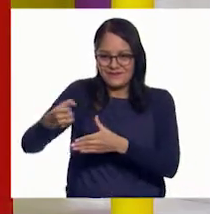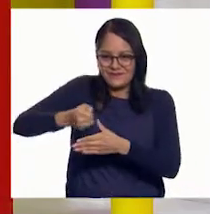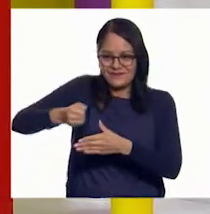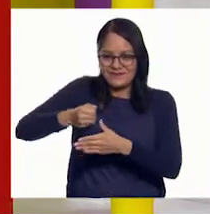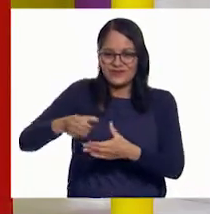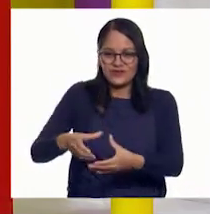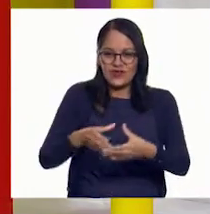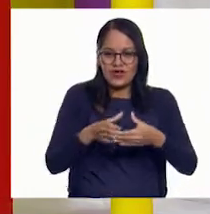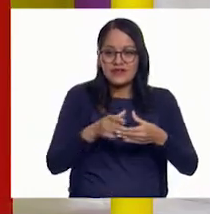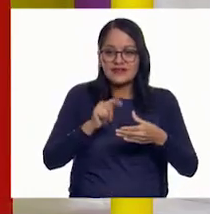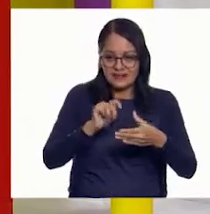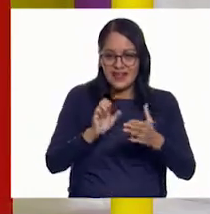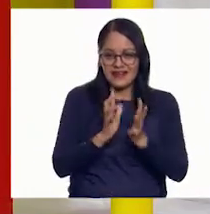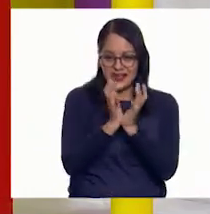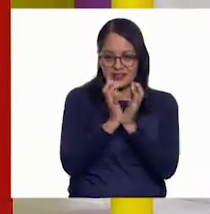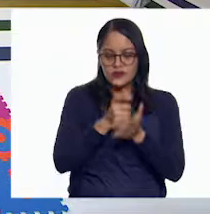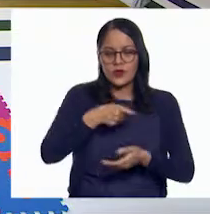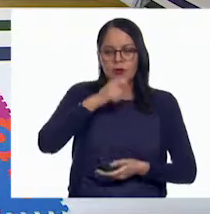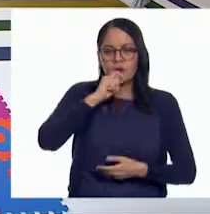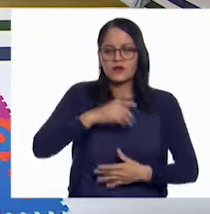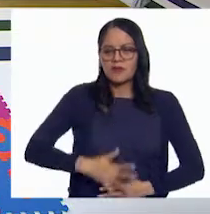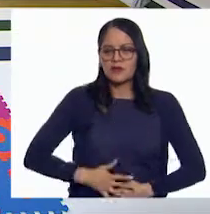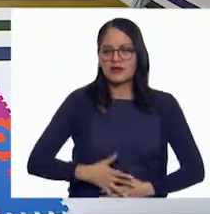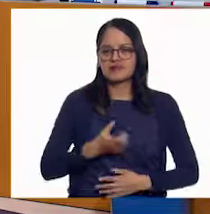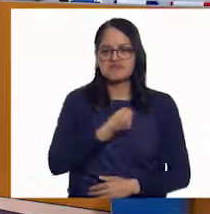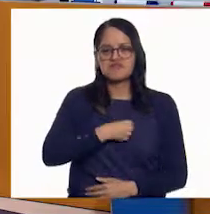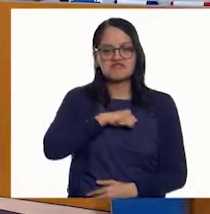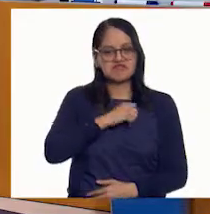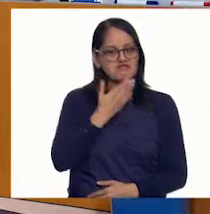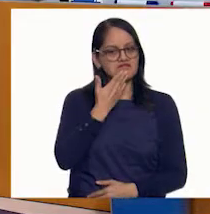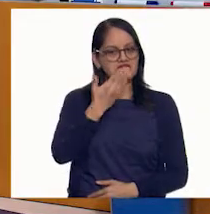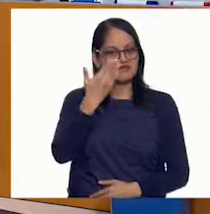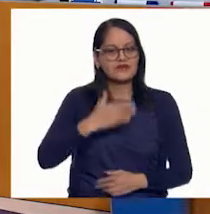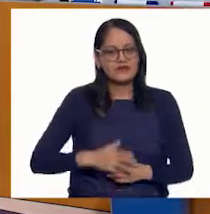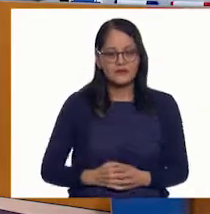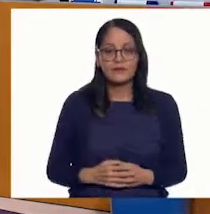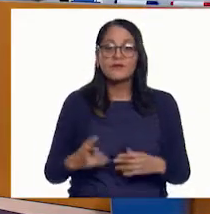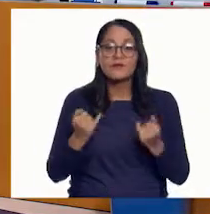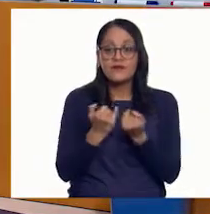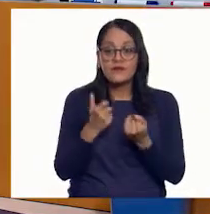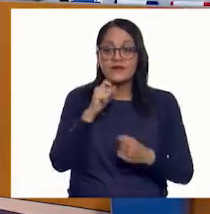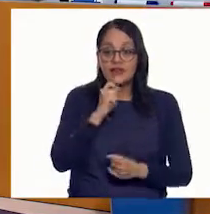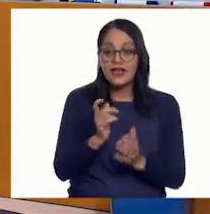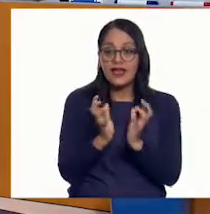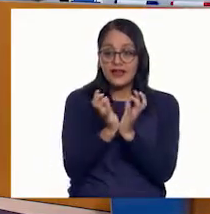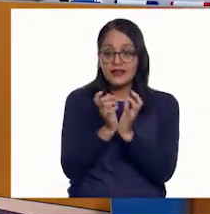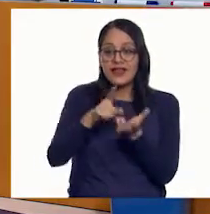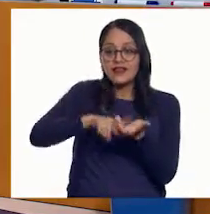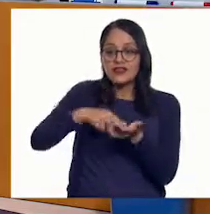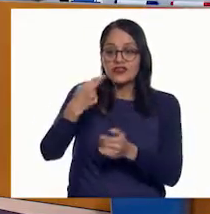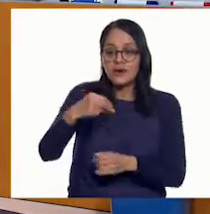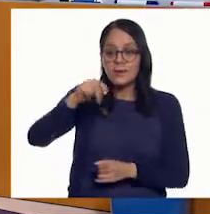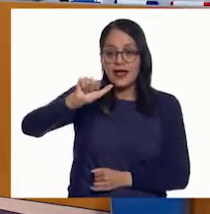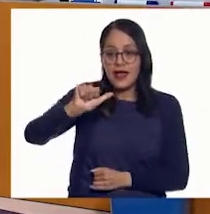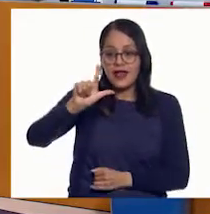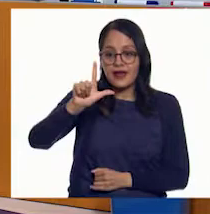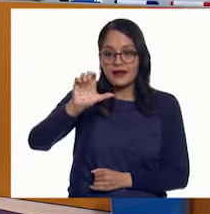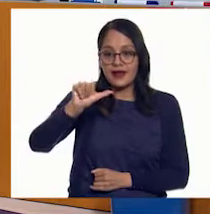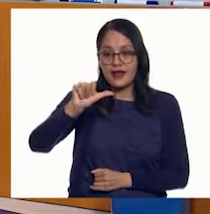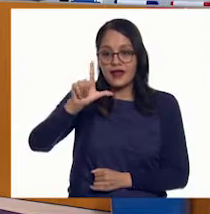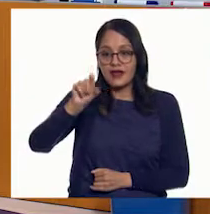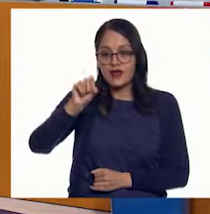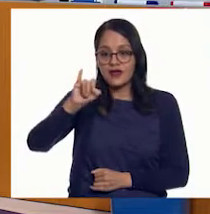panza, muy bien. Así es, además la lechuga contiene sustancias de tipo alcaloide, que le confieren